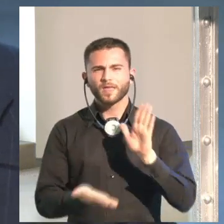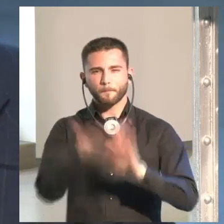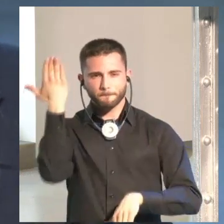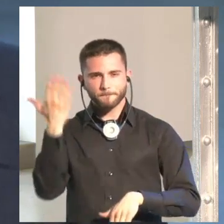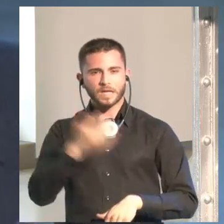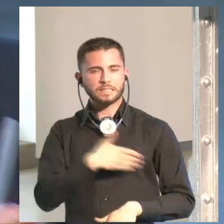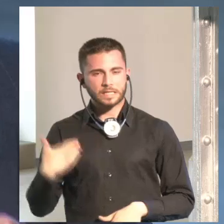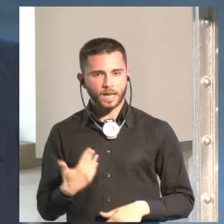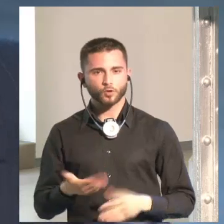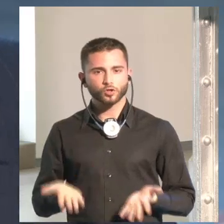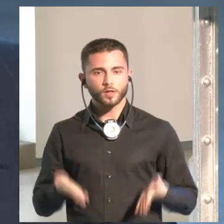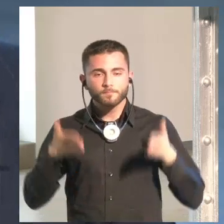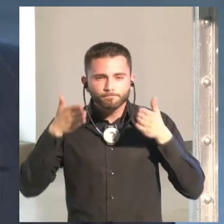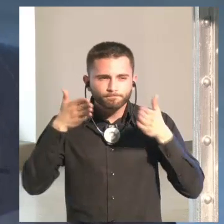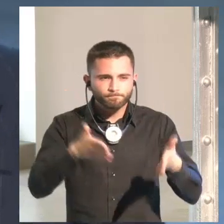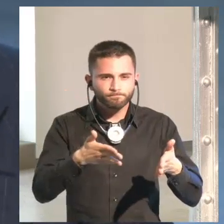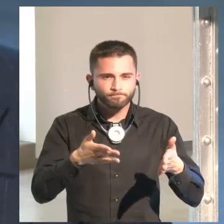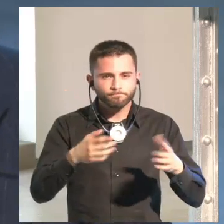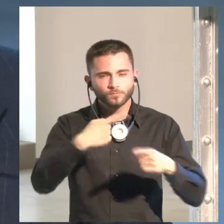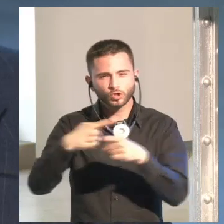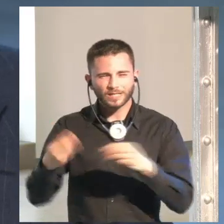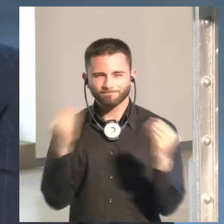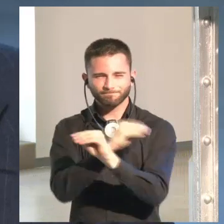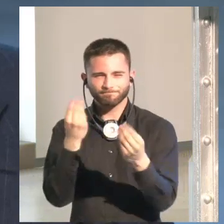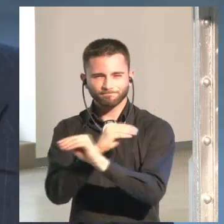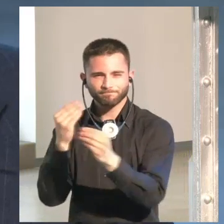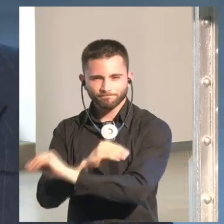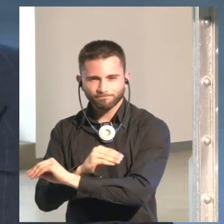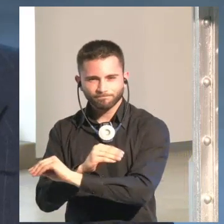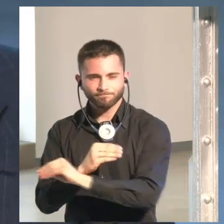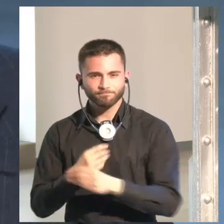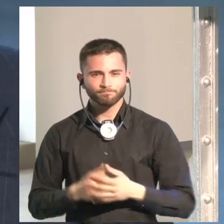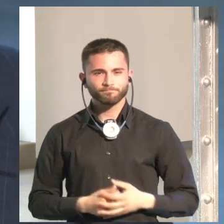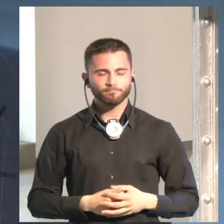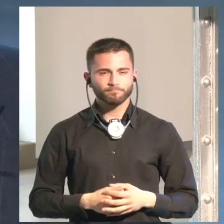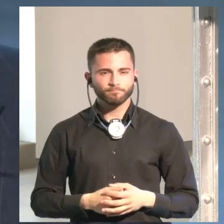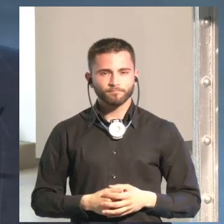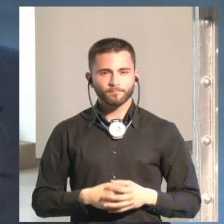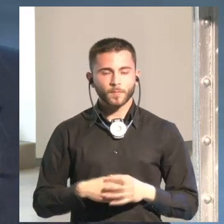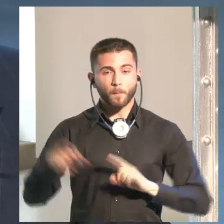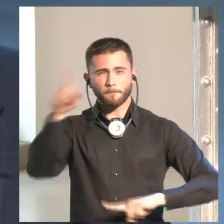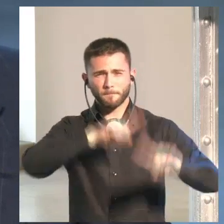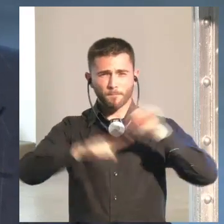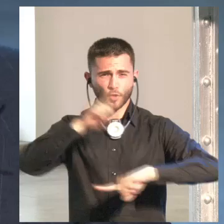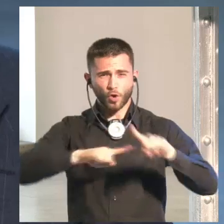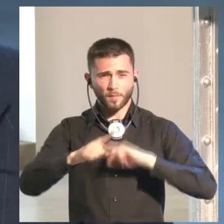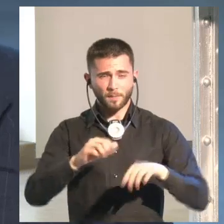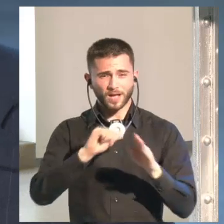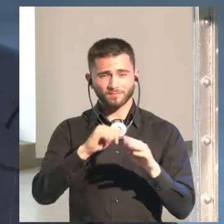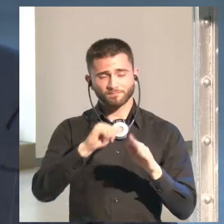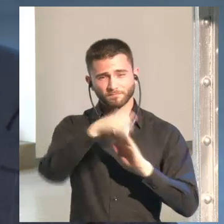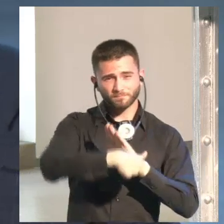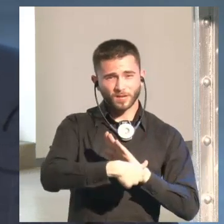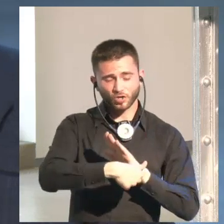es apuntando a las incoherencias que se están produciendo, a la brecha enorme que se está formando en la carga reguladora para